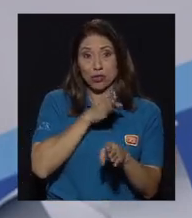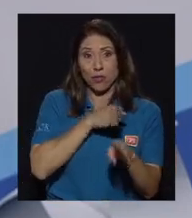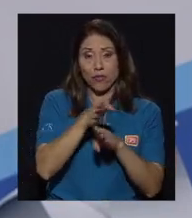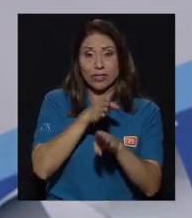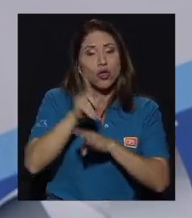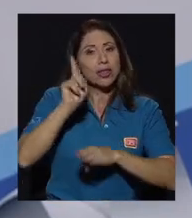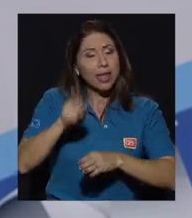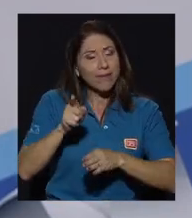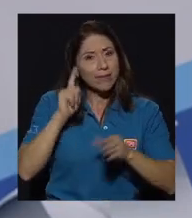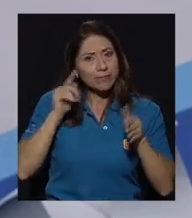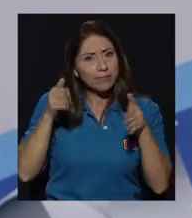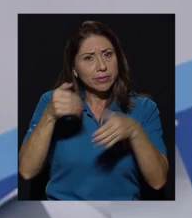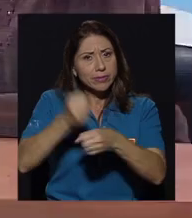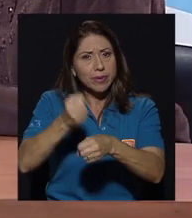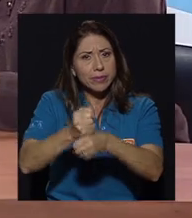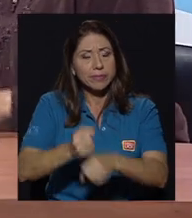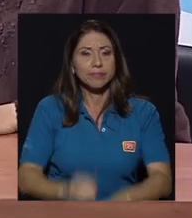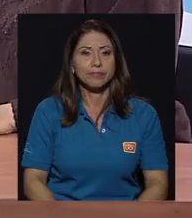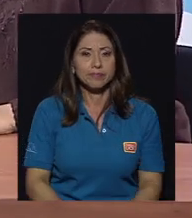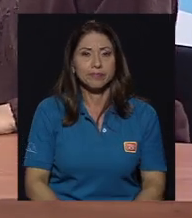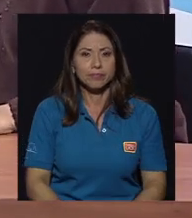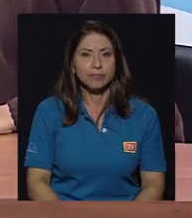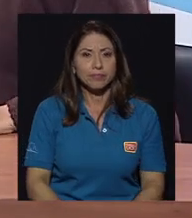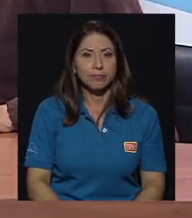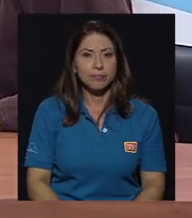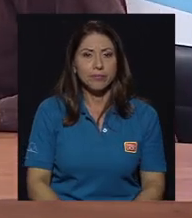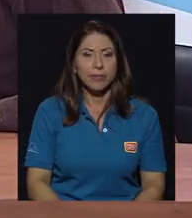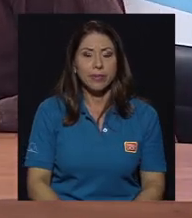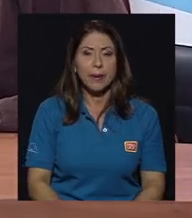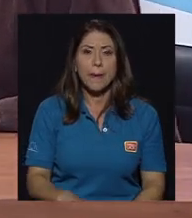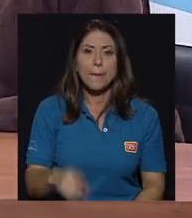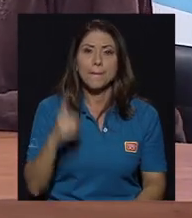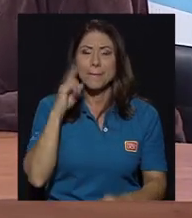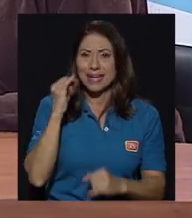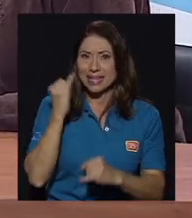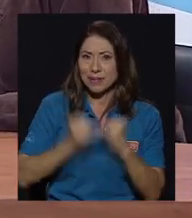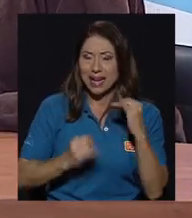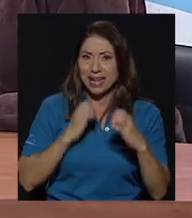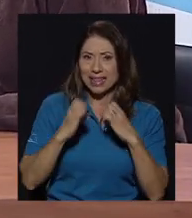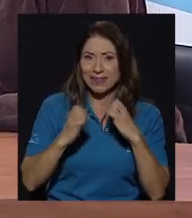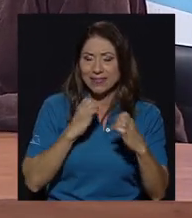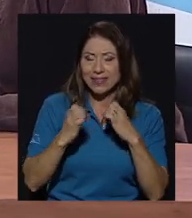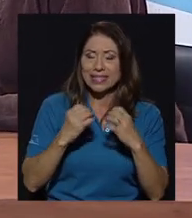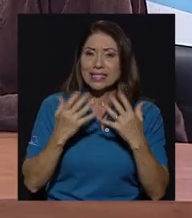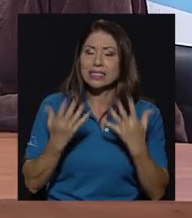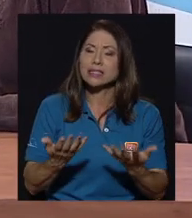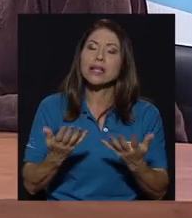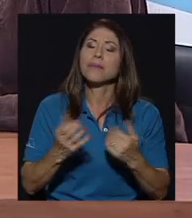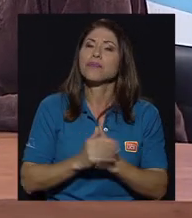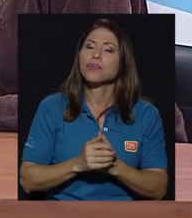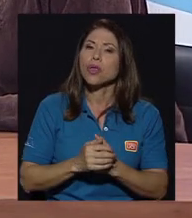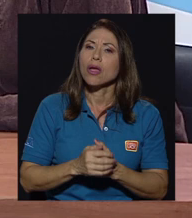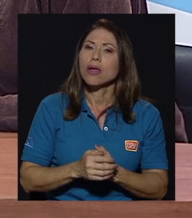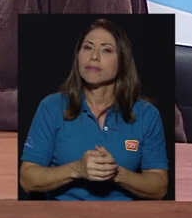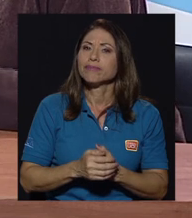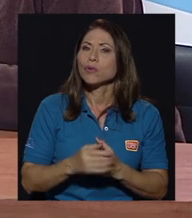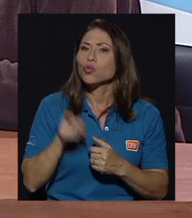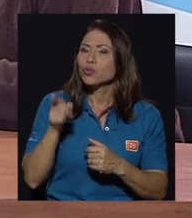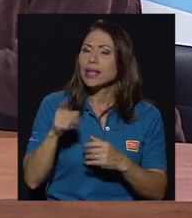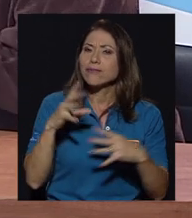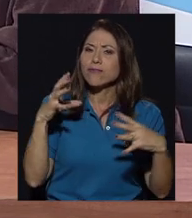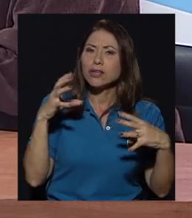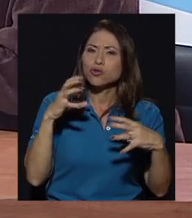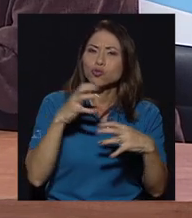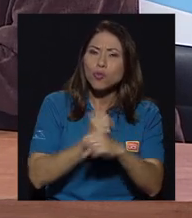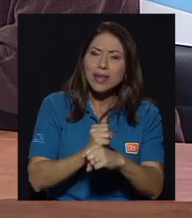que aportarle que realizar ese aporte para terminar la entrevista en el que tiempo que nos queda dilia cómo